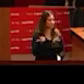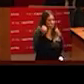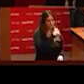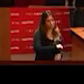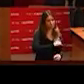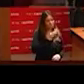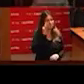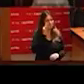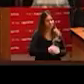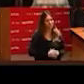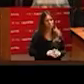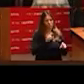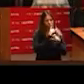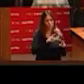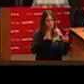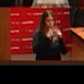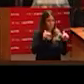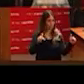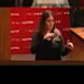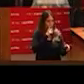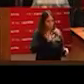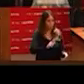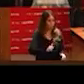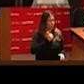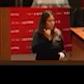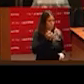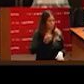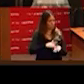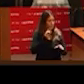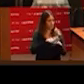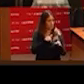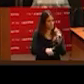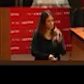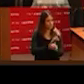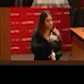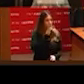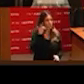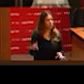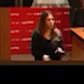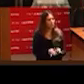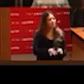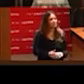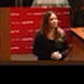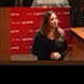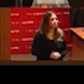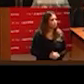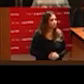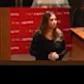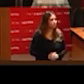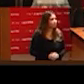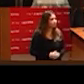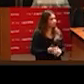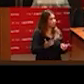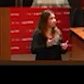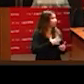todas a la fundación mafre por darnos la oportunidad de participar en estas jornadas y poder